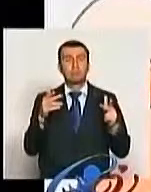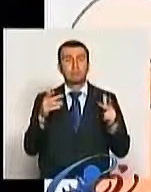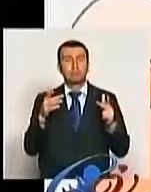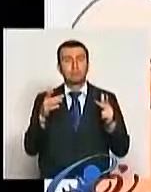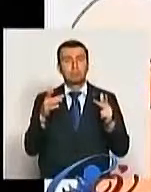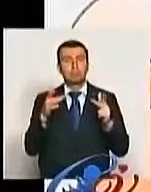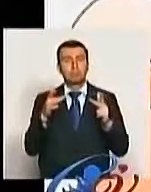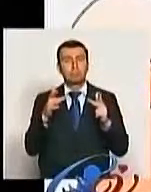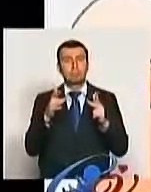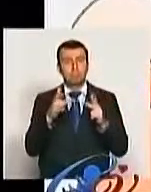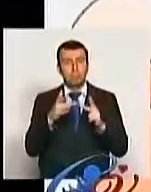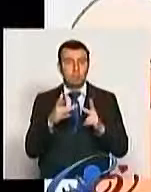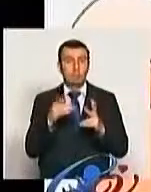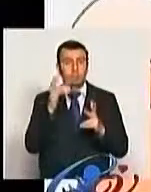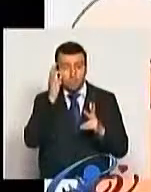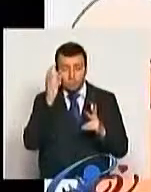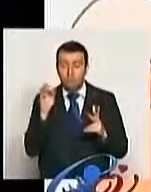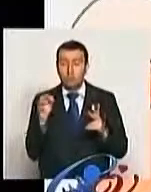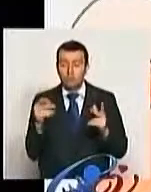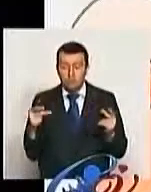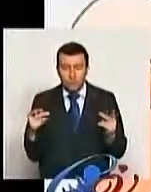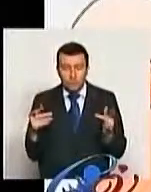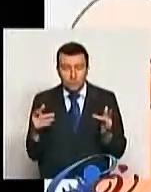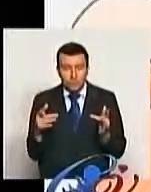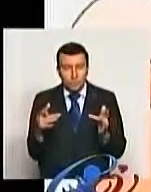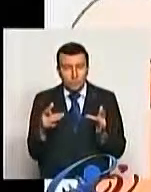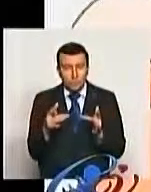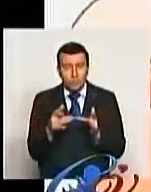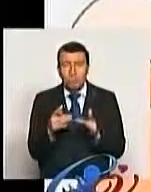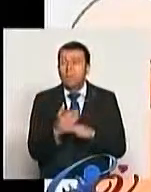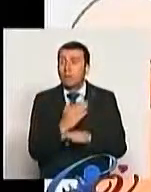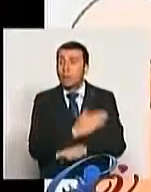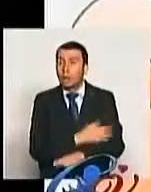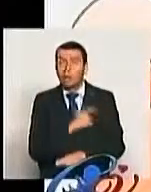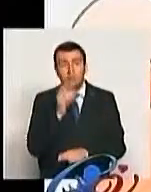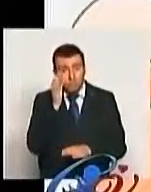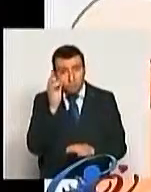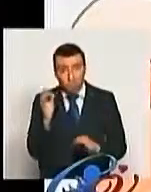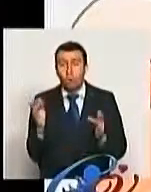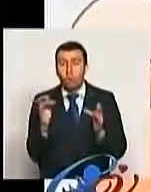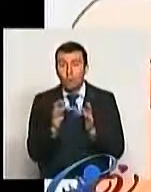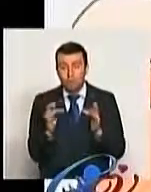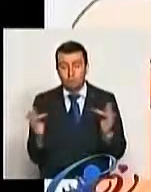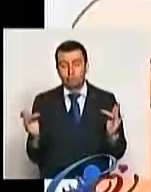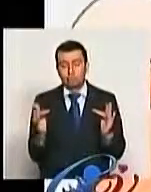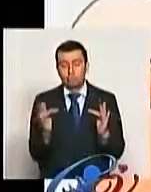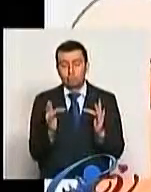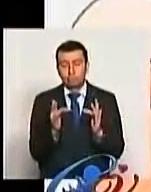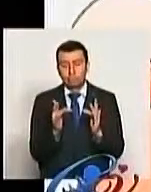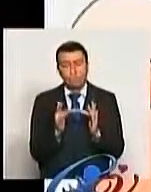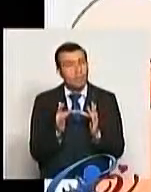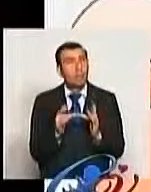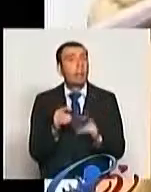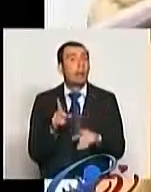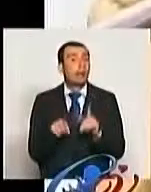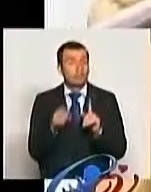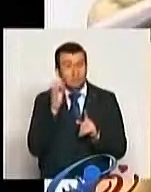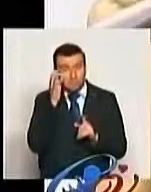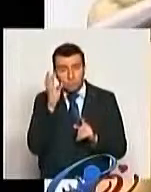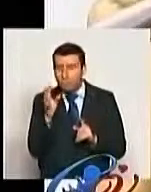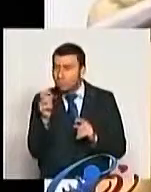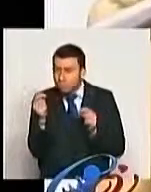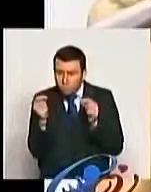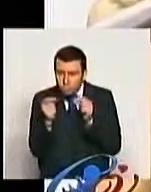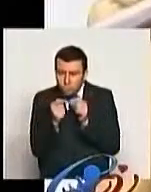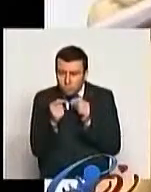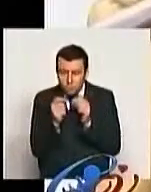un proceso de cicatrización y lo que es tubo puede cicatrizar como tubo. Entonces hacen unas pequeñas fístulas como unos pequeños tubitos y